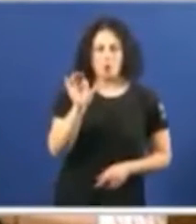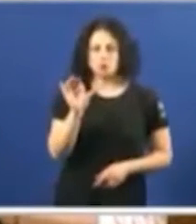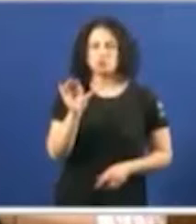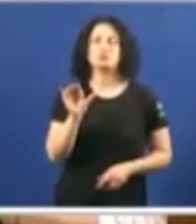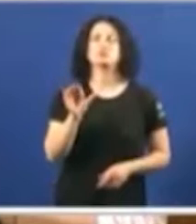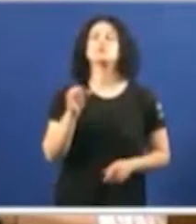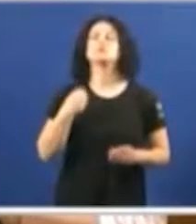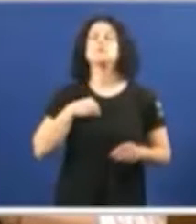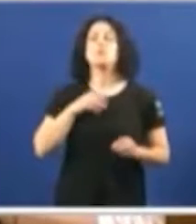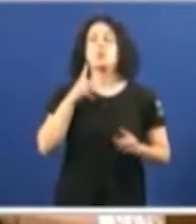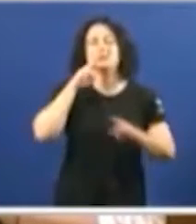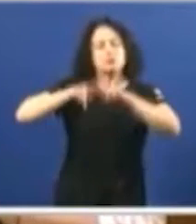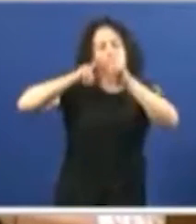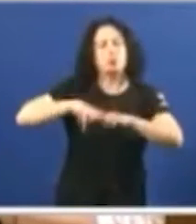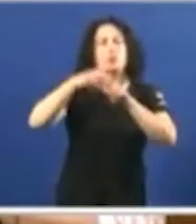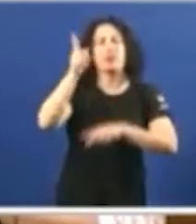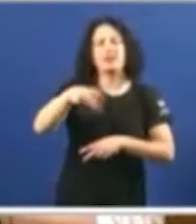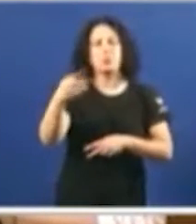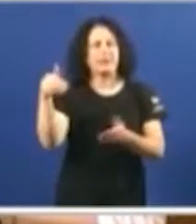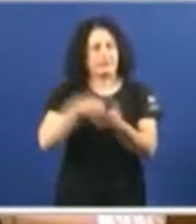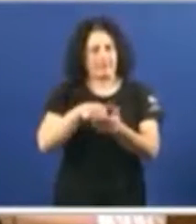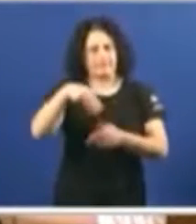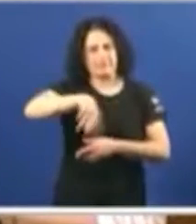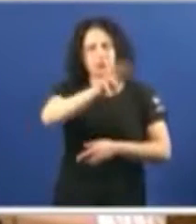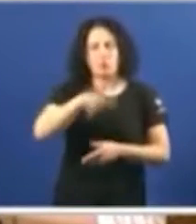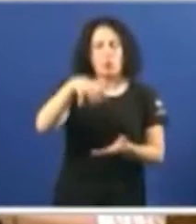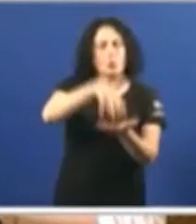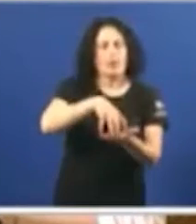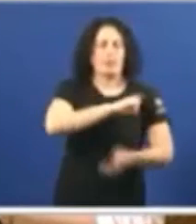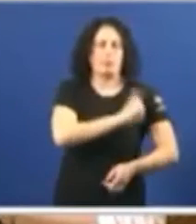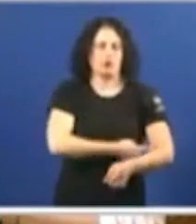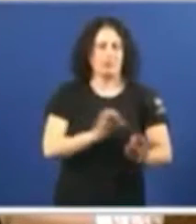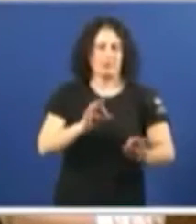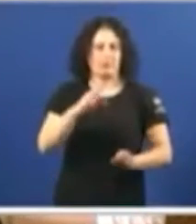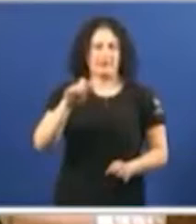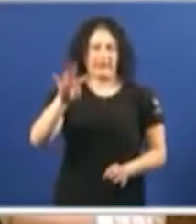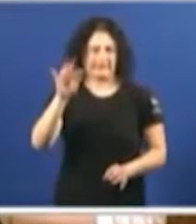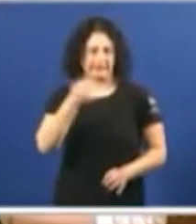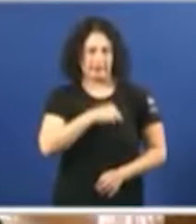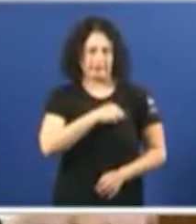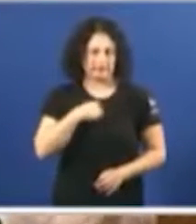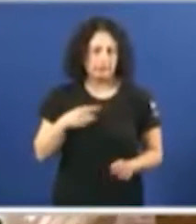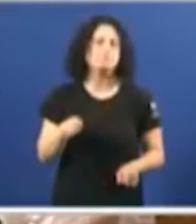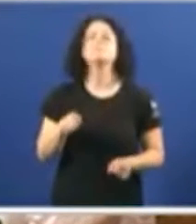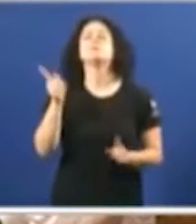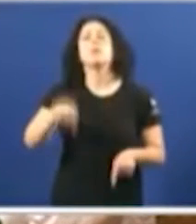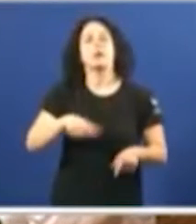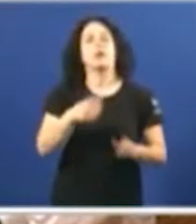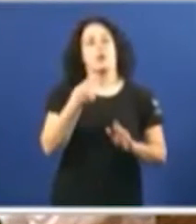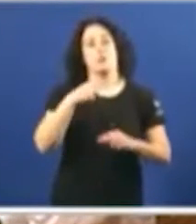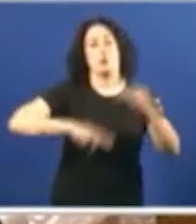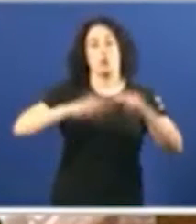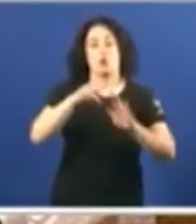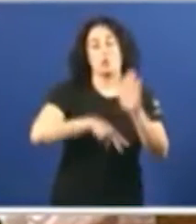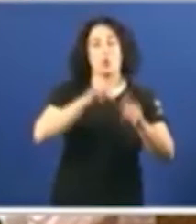estudos o centro comercial de 120.000 metros cuadrados da cidade deportiva do Celta, que tamén exixiría modificacións da normativa